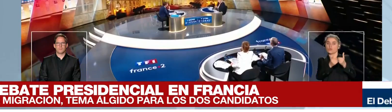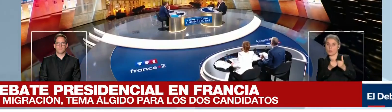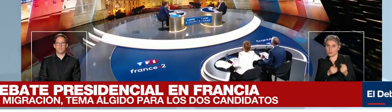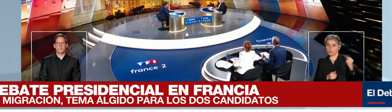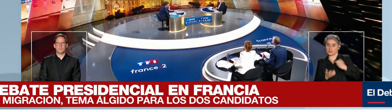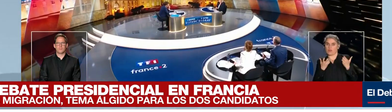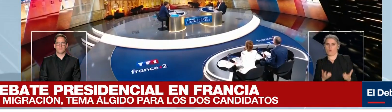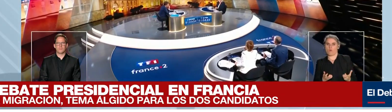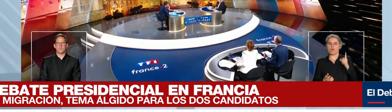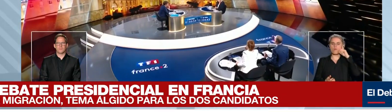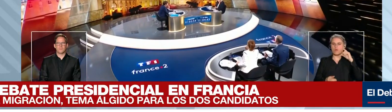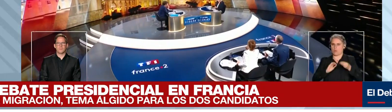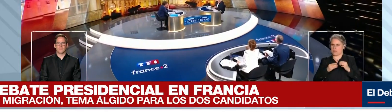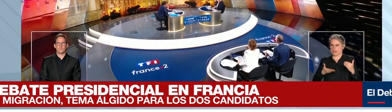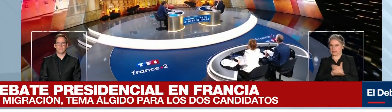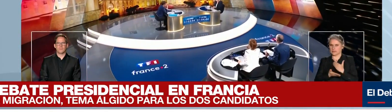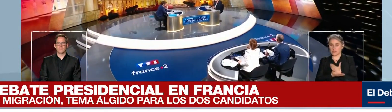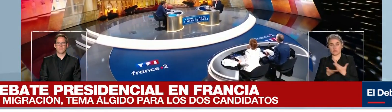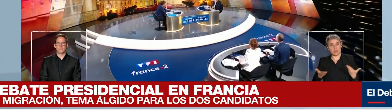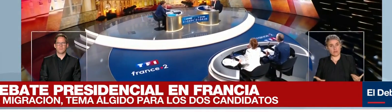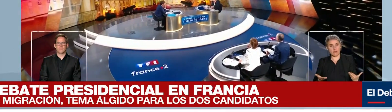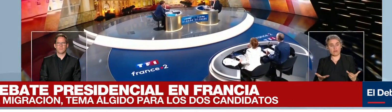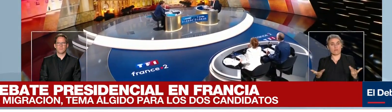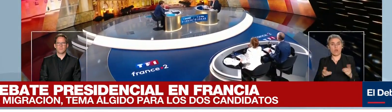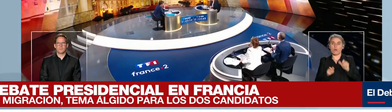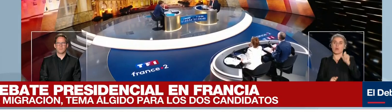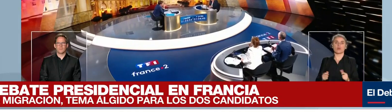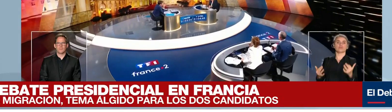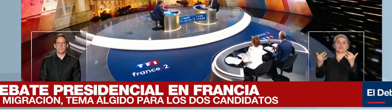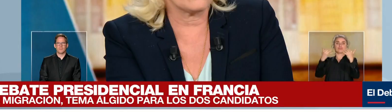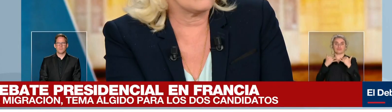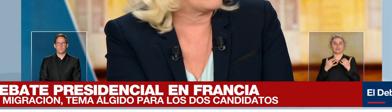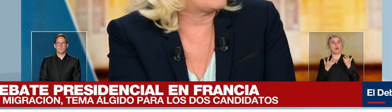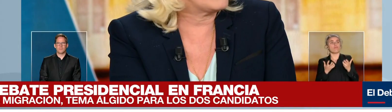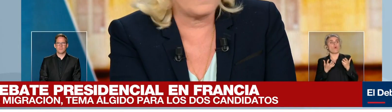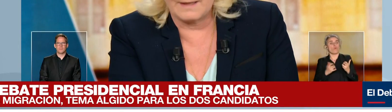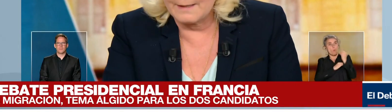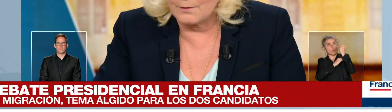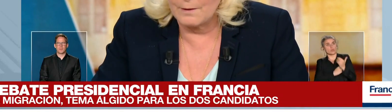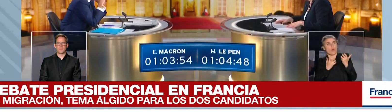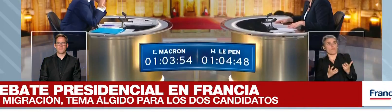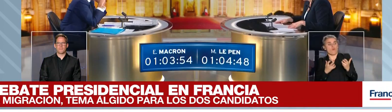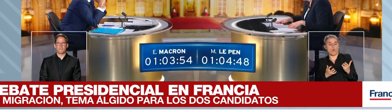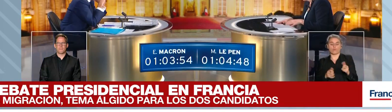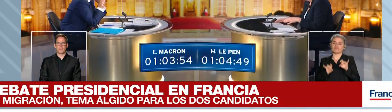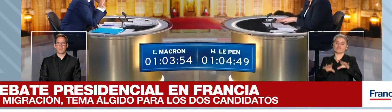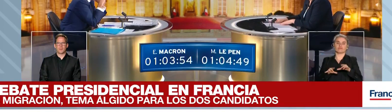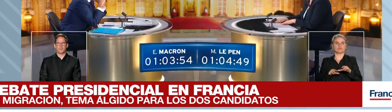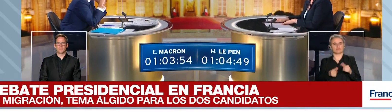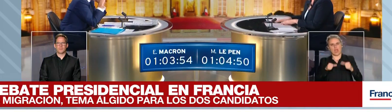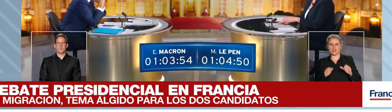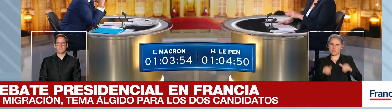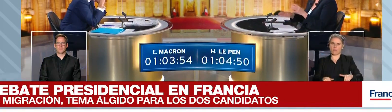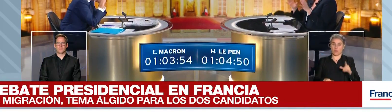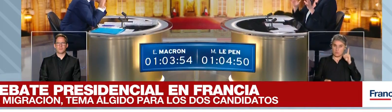de Francia en cualquier país del mundo, porque el problema que tenemos actualmente es que hay muchísimas personas que llegan acá y piden el asilo ya estando acá, y si se